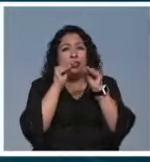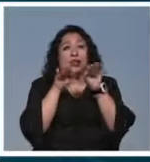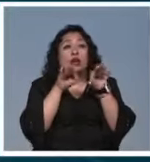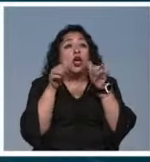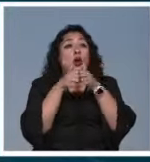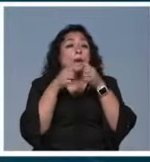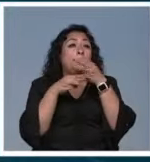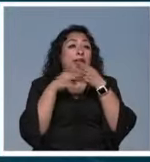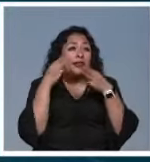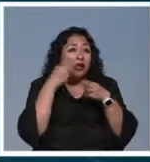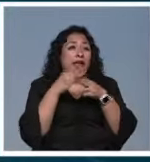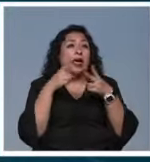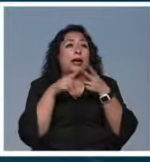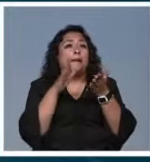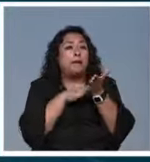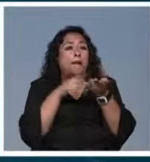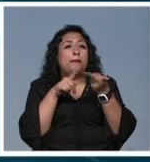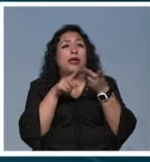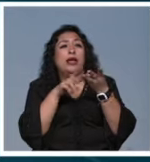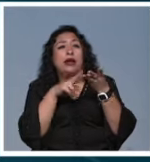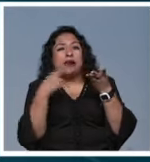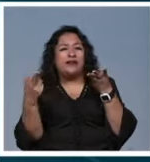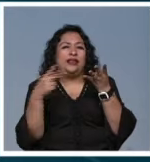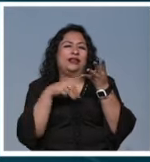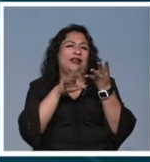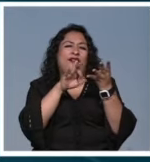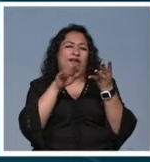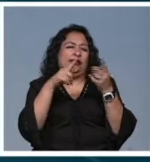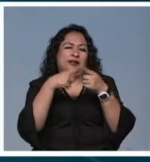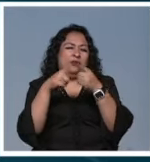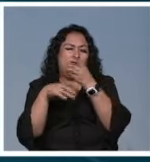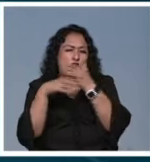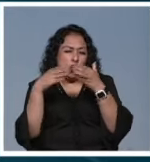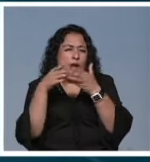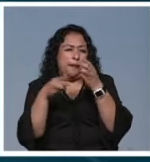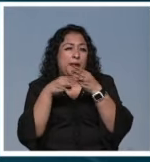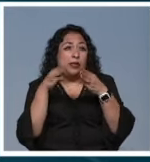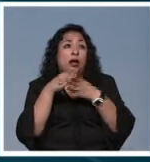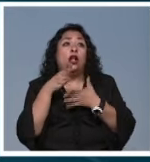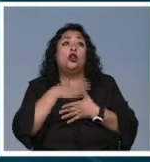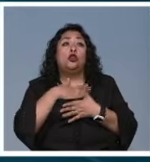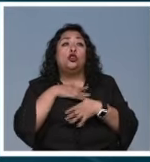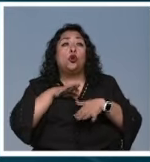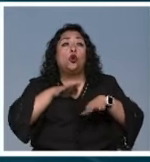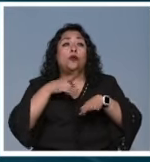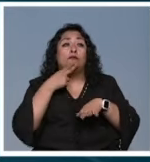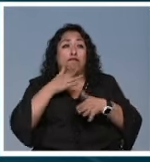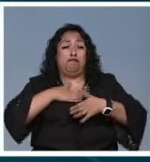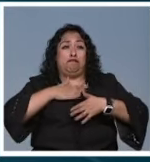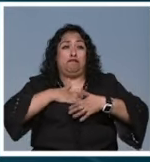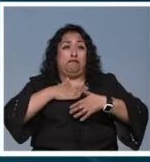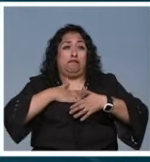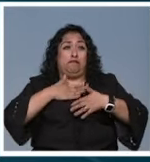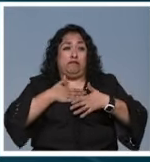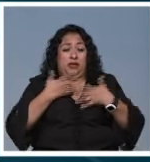con material, con papeles, con revistas, con afiches, con cosas, y yo trabajo directamente con mi obra.